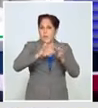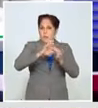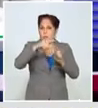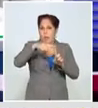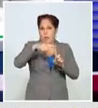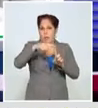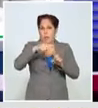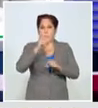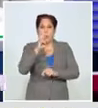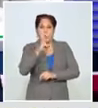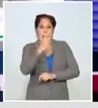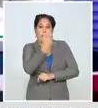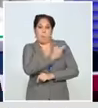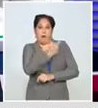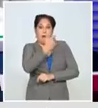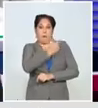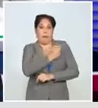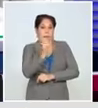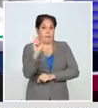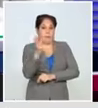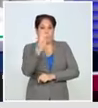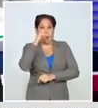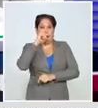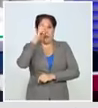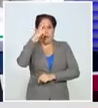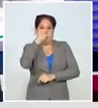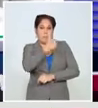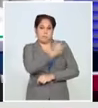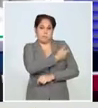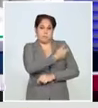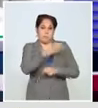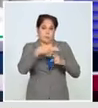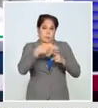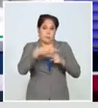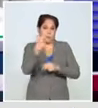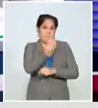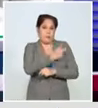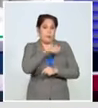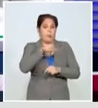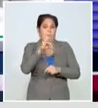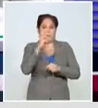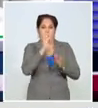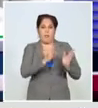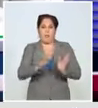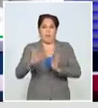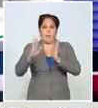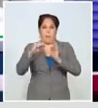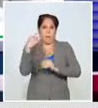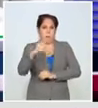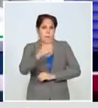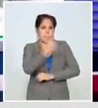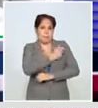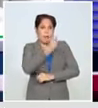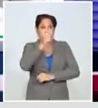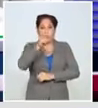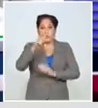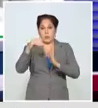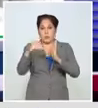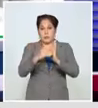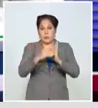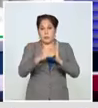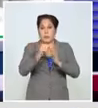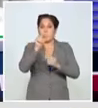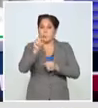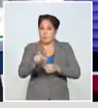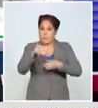3 dosis del vacunal cubano Abdala en esta tercera fase de ensayos clínicos. 12.000 guantanameros